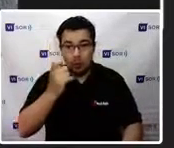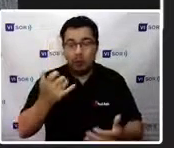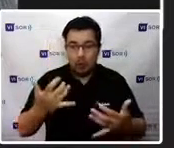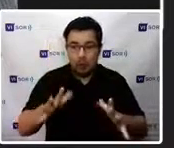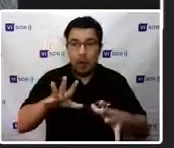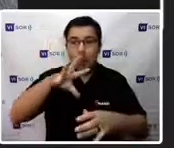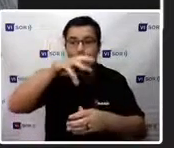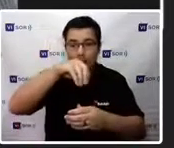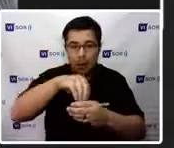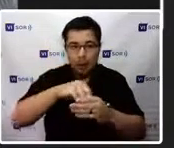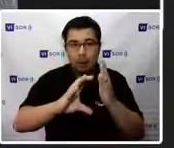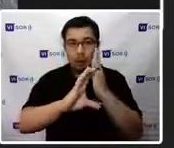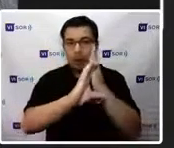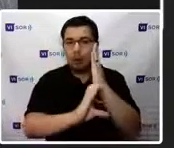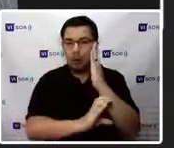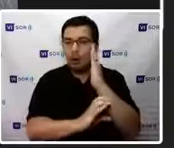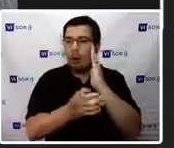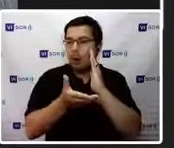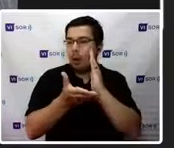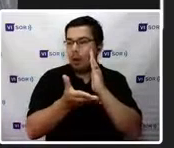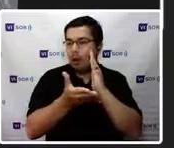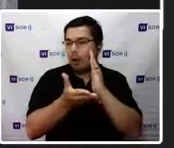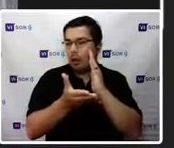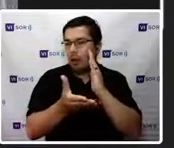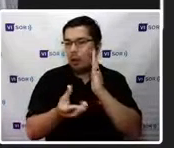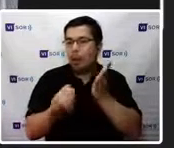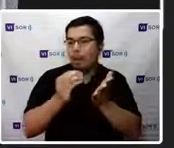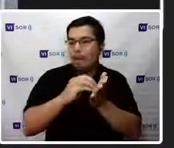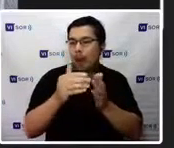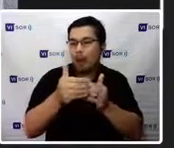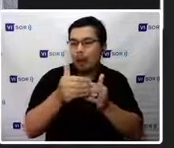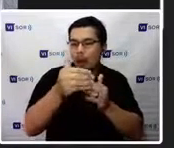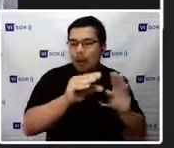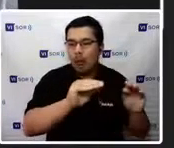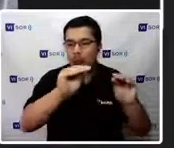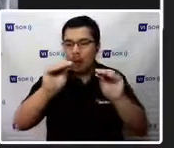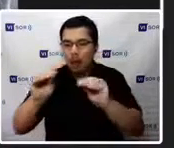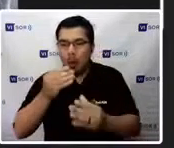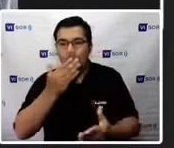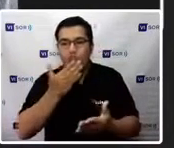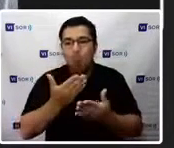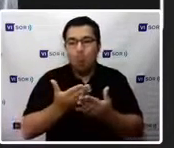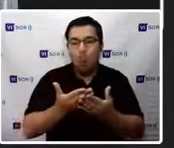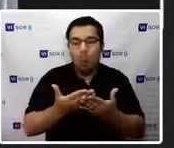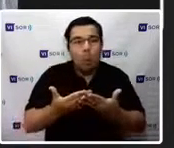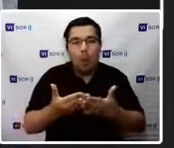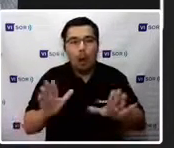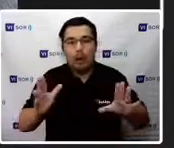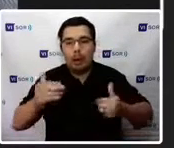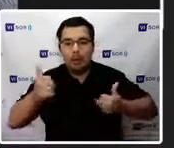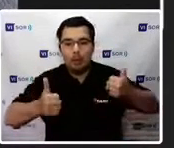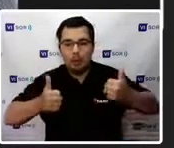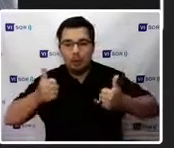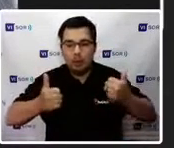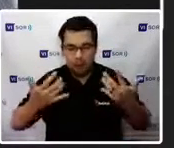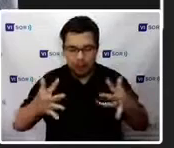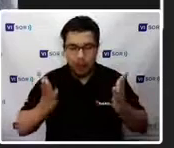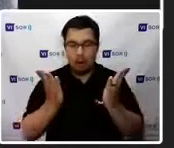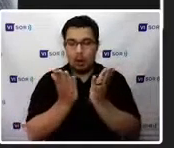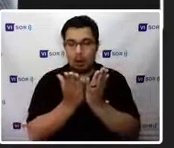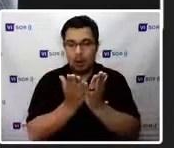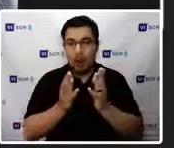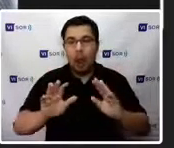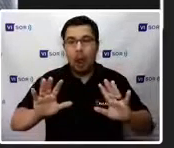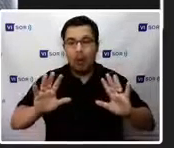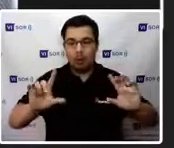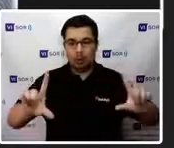creo que esto es como más transversal. Cuando cualquier profesional está como estudiando, quizás espera a terminar su carrera para decir como ya